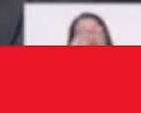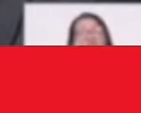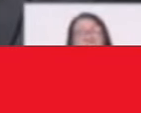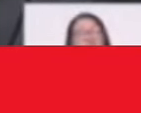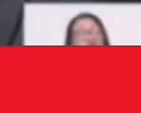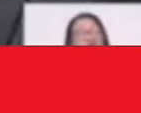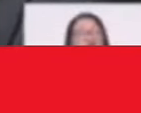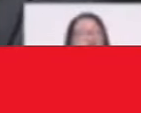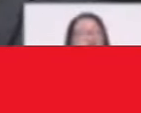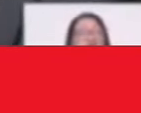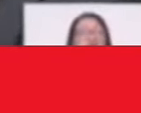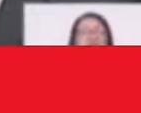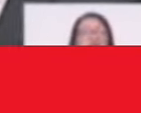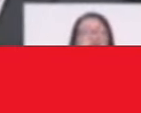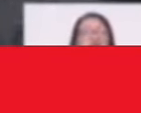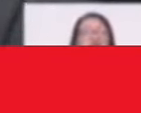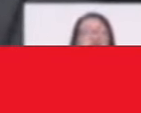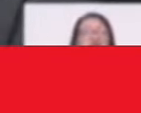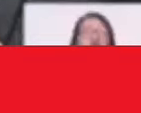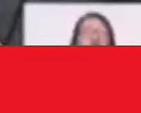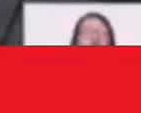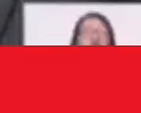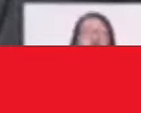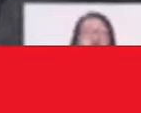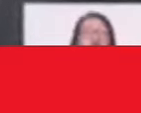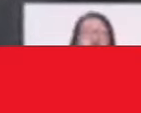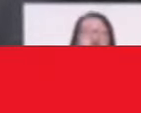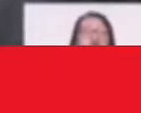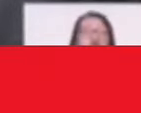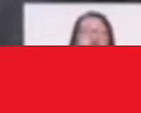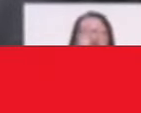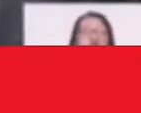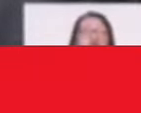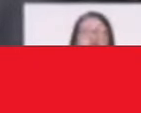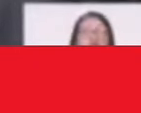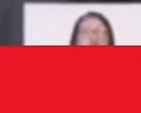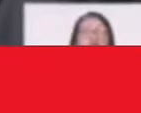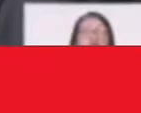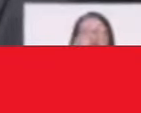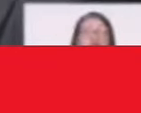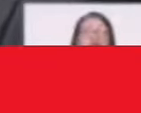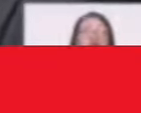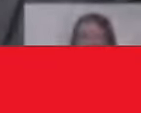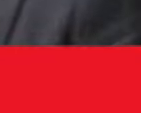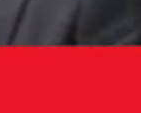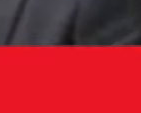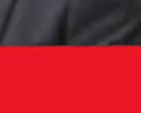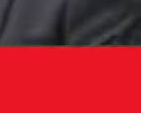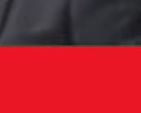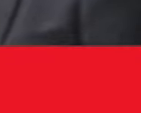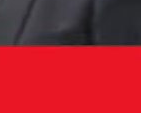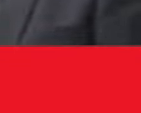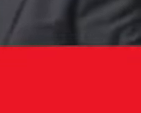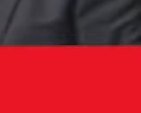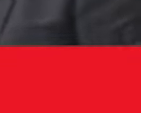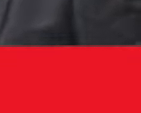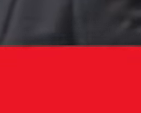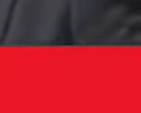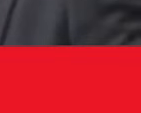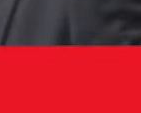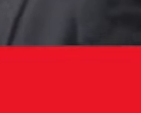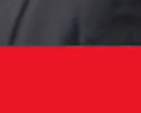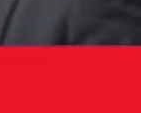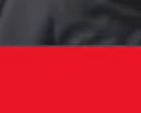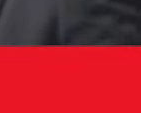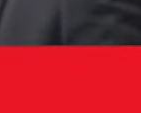para culminar con una conclusión fundamental: que esta denuncia debería ser archivada. La denuncia constitucional